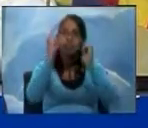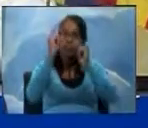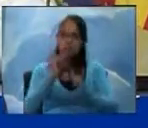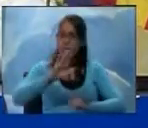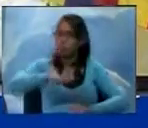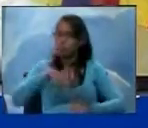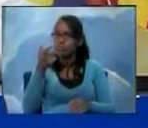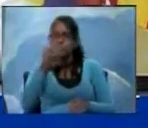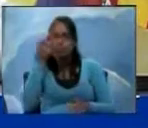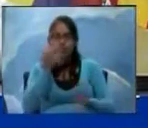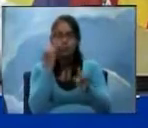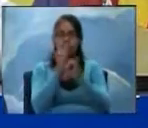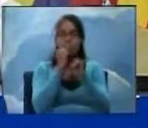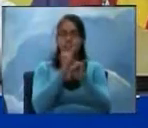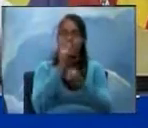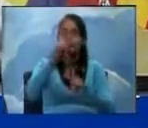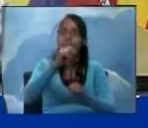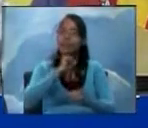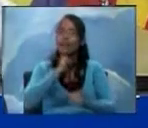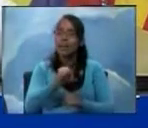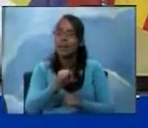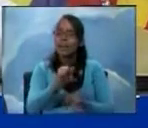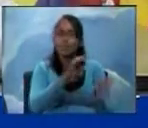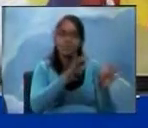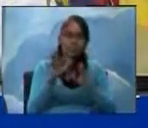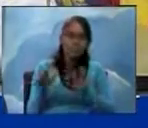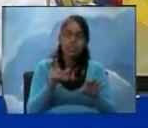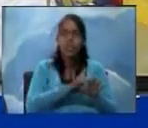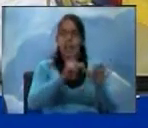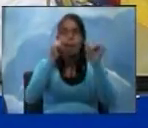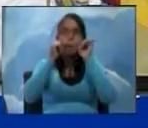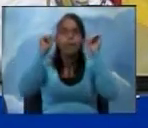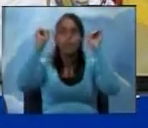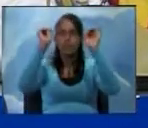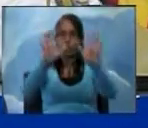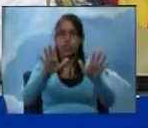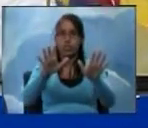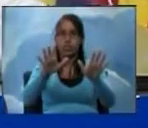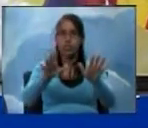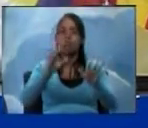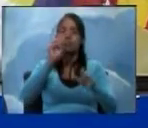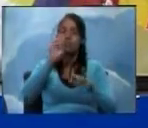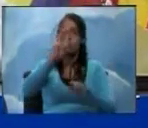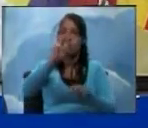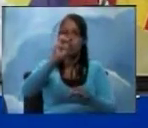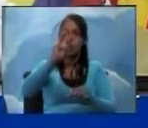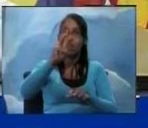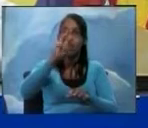O-R-G, esa es la página, el portal de la bendición,